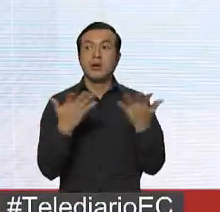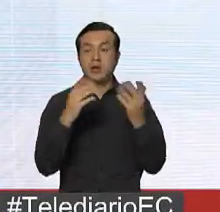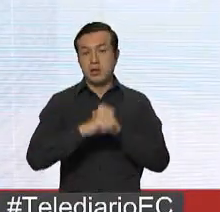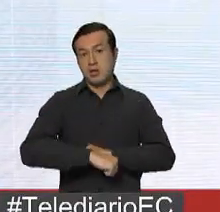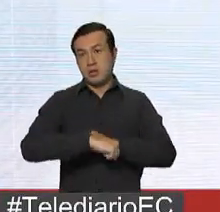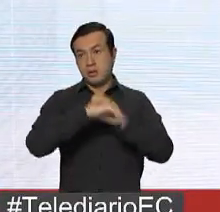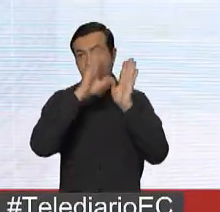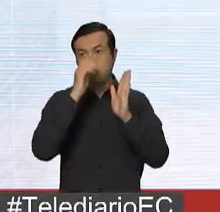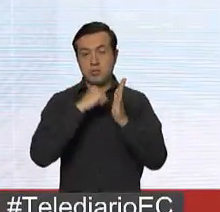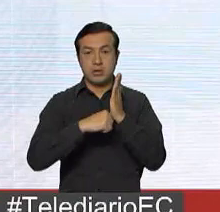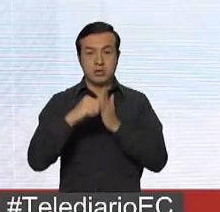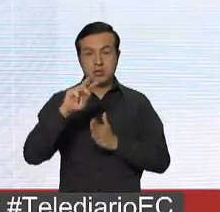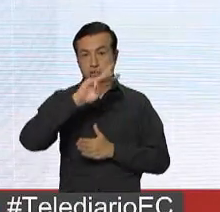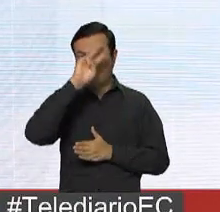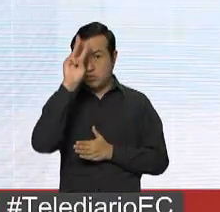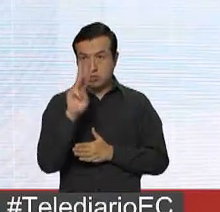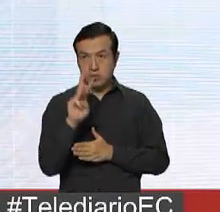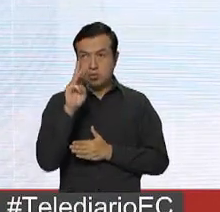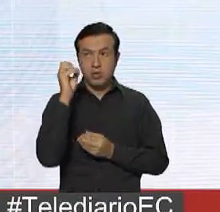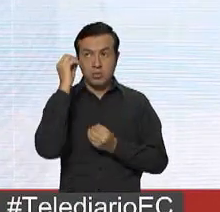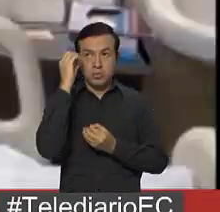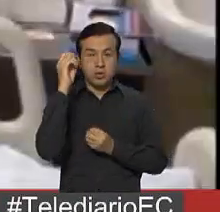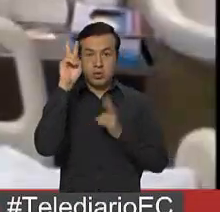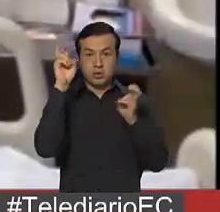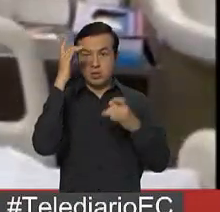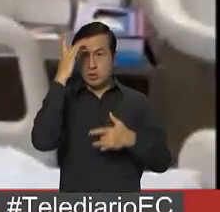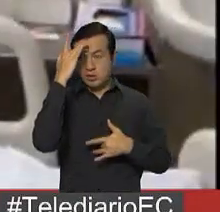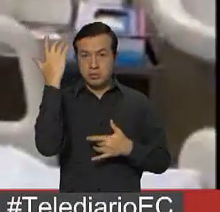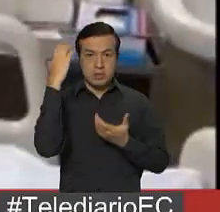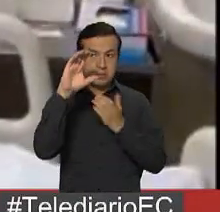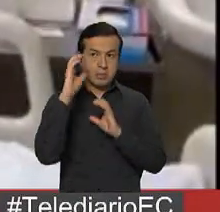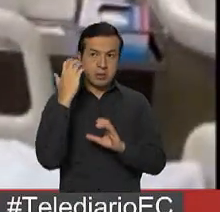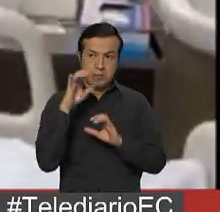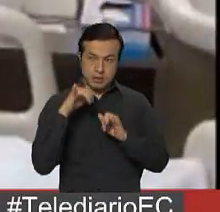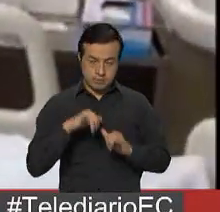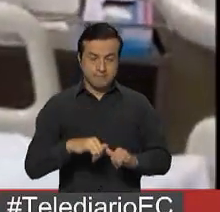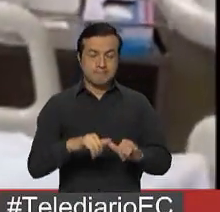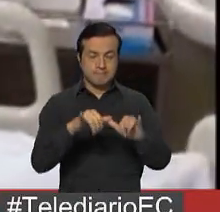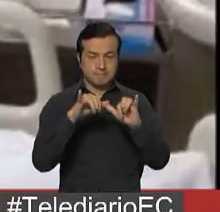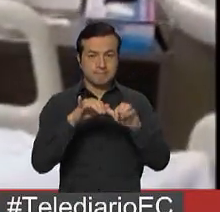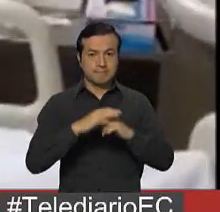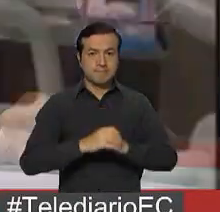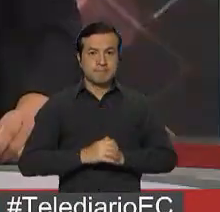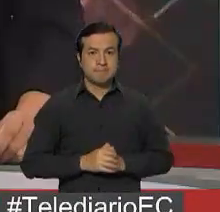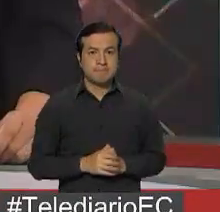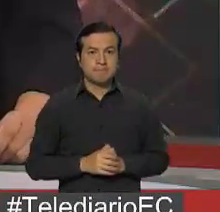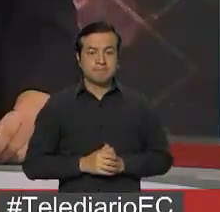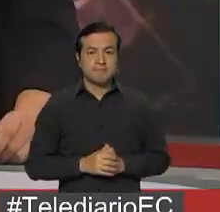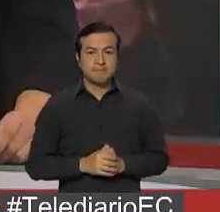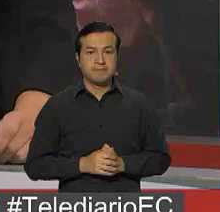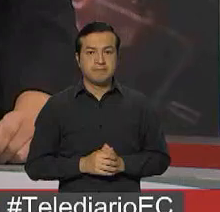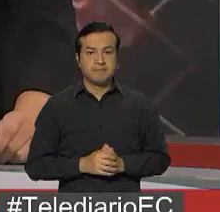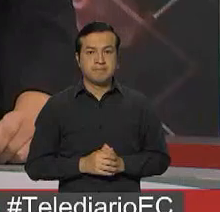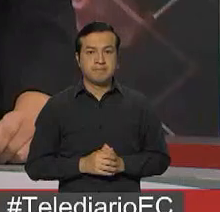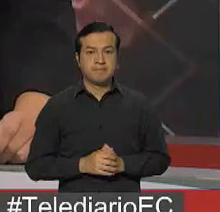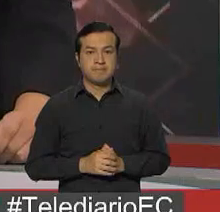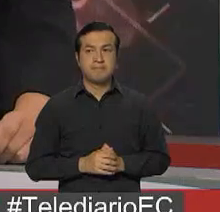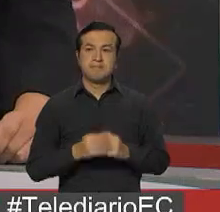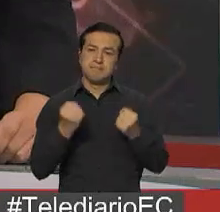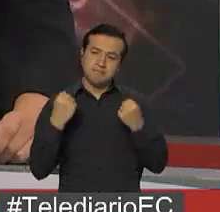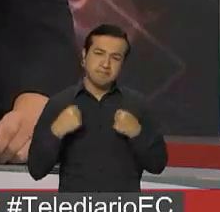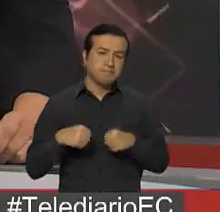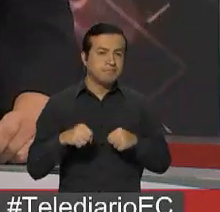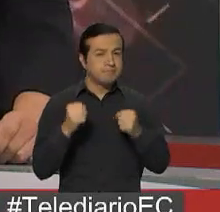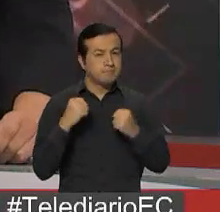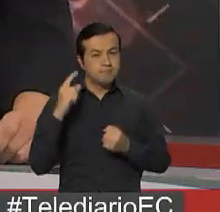mañanas el ministerio de salud publicará el informe de casos cobit javier zeballos medios públicos y en medio de los esfuerzos